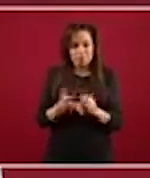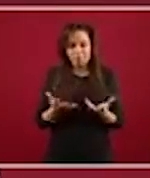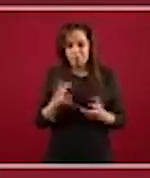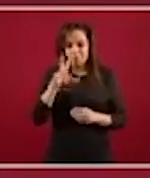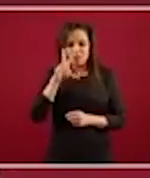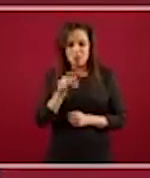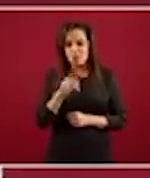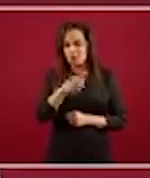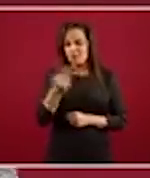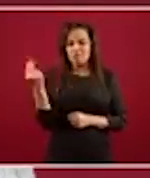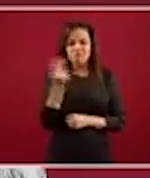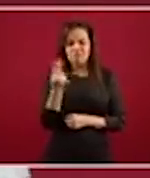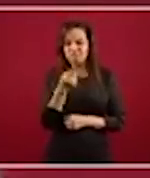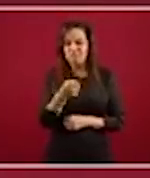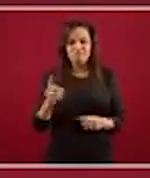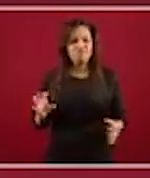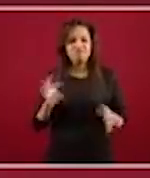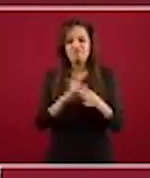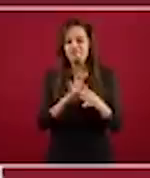No corresponde para la